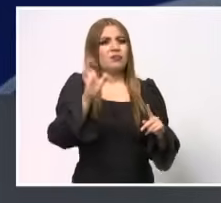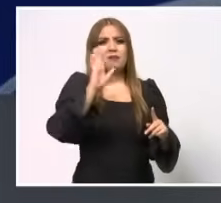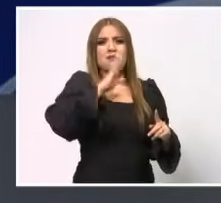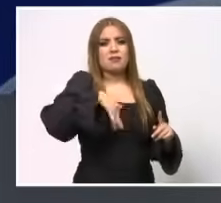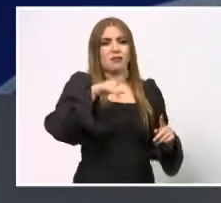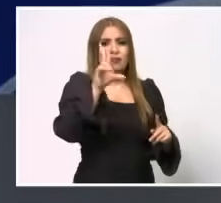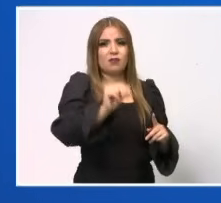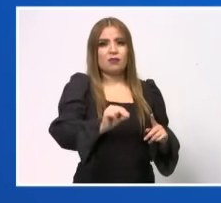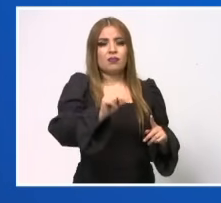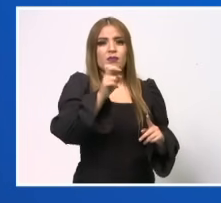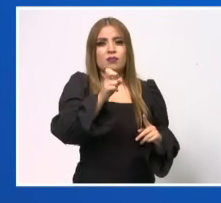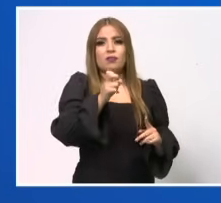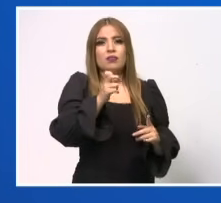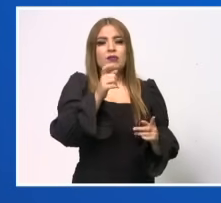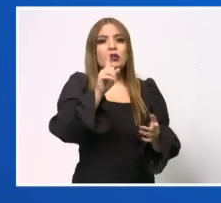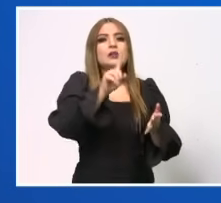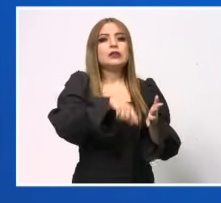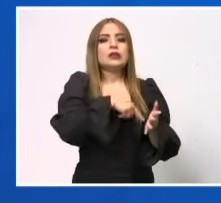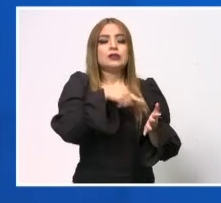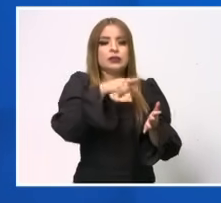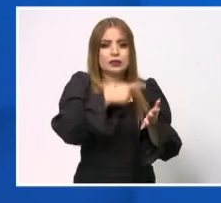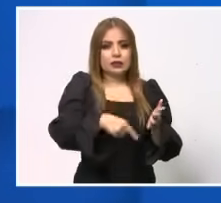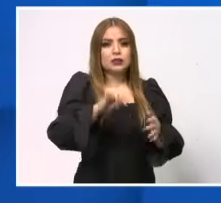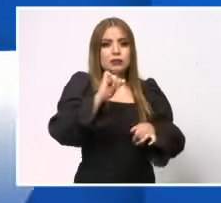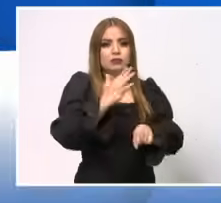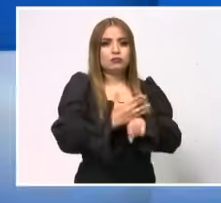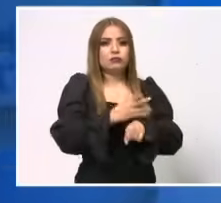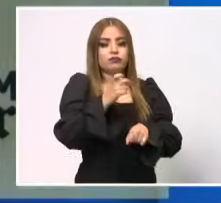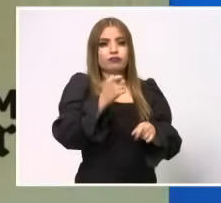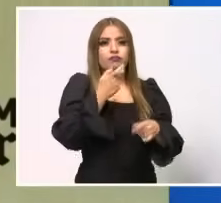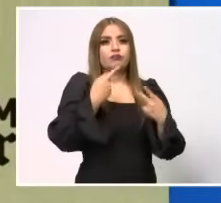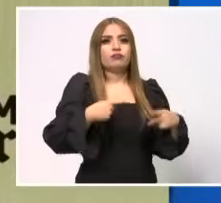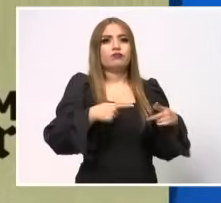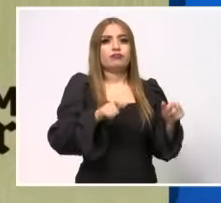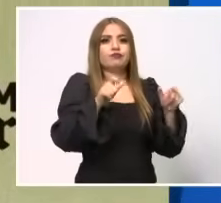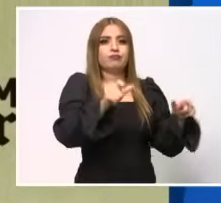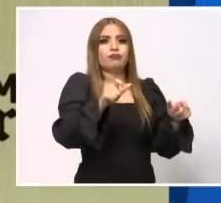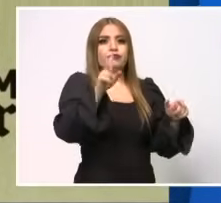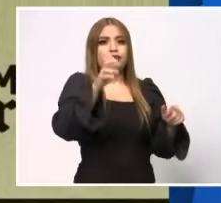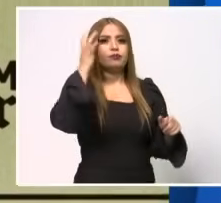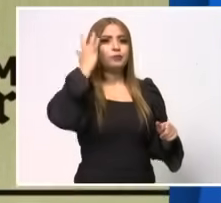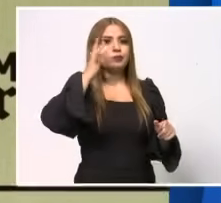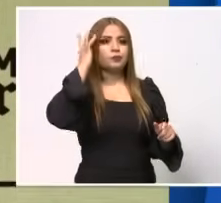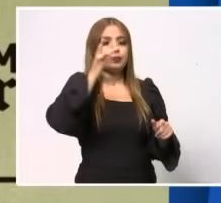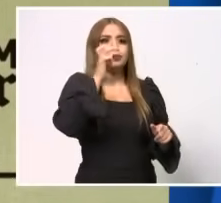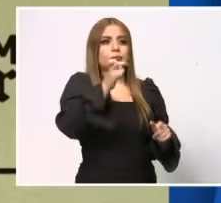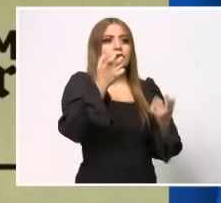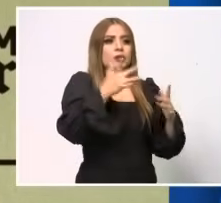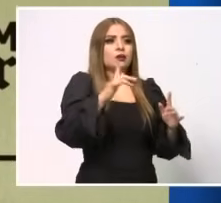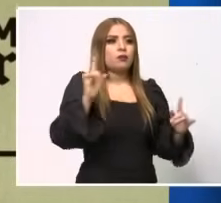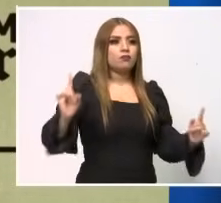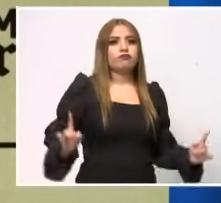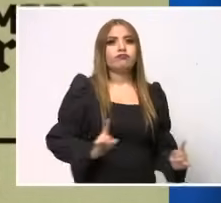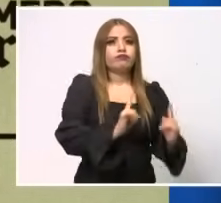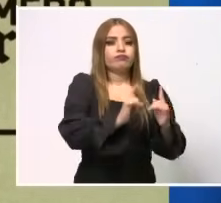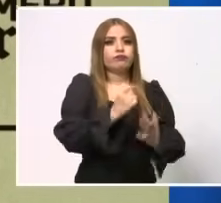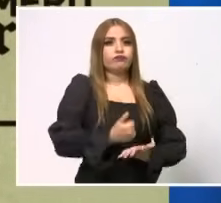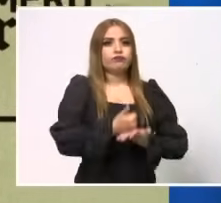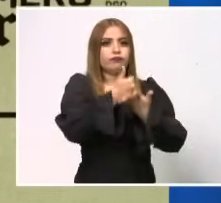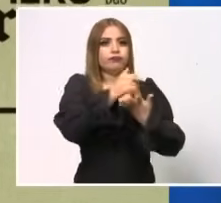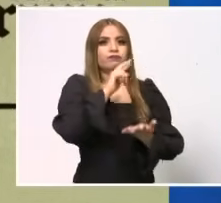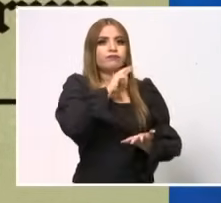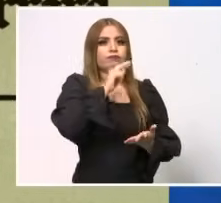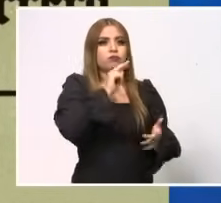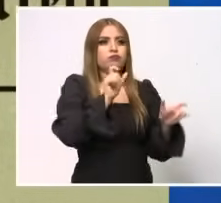el hecho y condenamos este tipo de conductas el personal de seguridad de territorio Santos modelo actuó de inmediato para evitar el